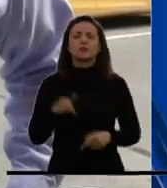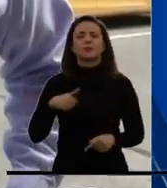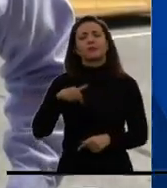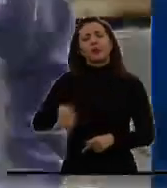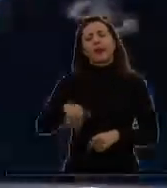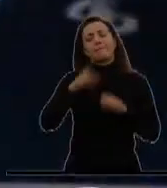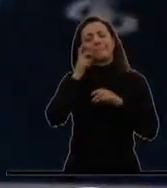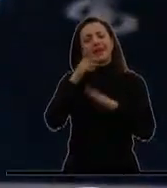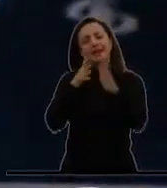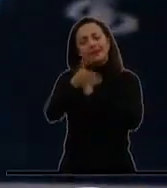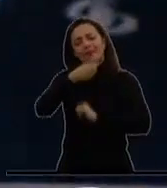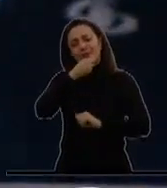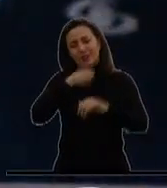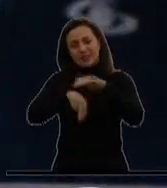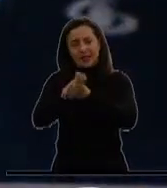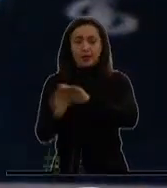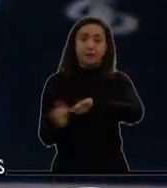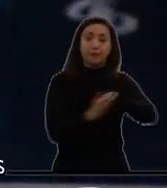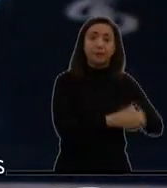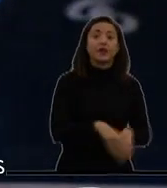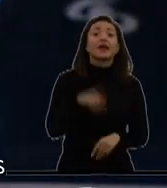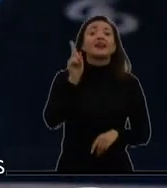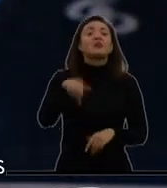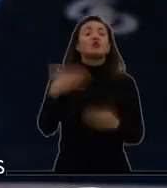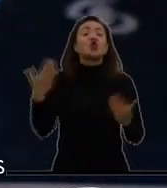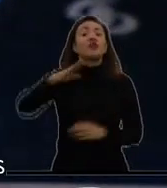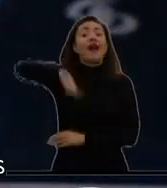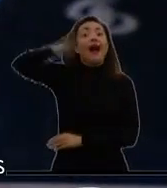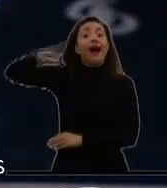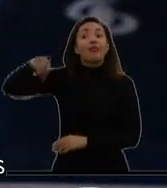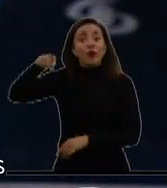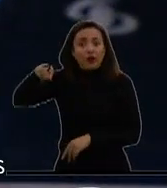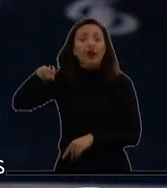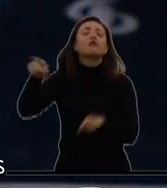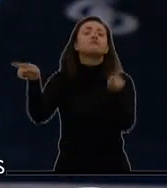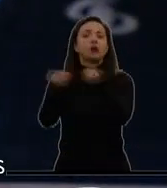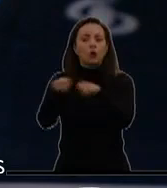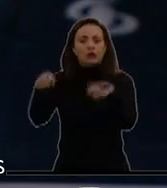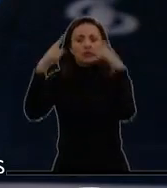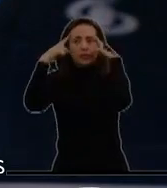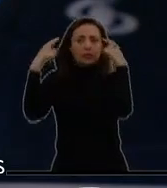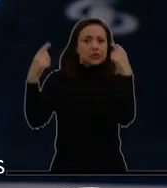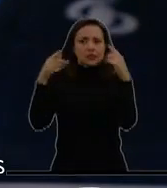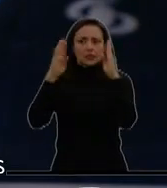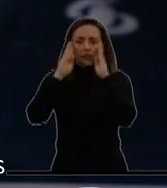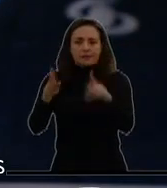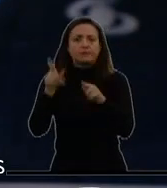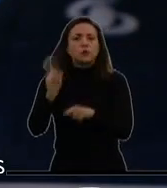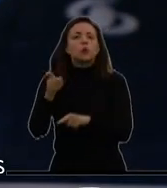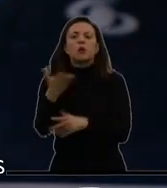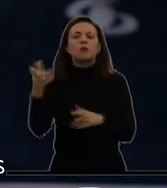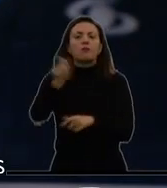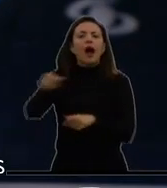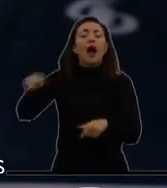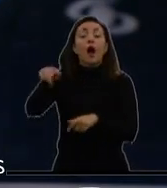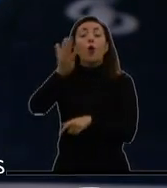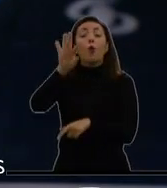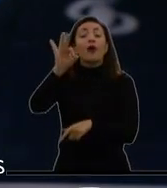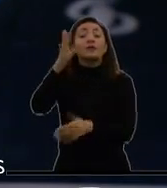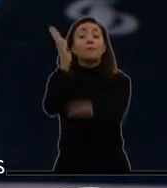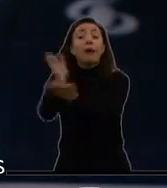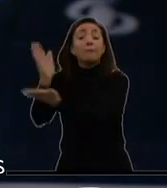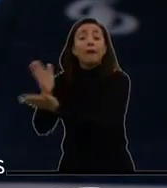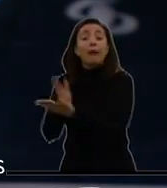y las autoridades de salud de antioquia también están en alerta por los médicos contagiados con kobe 19 en este departamento ya son 43